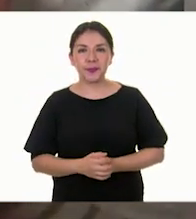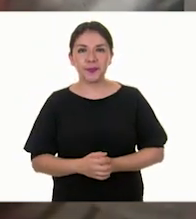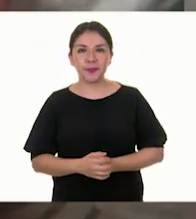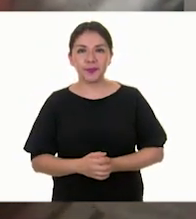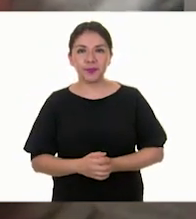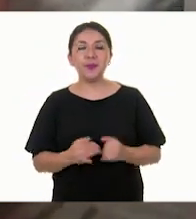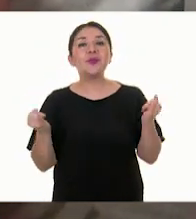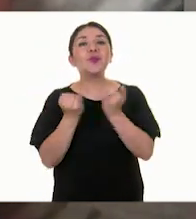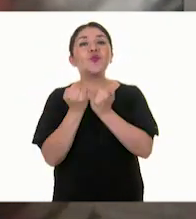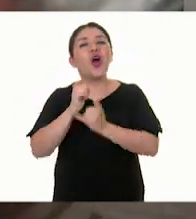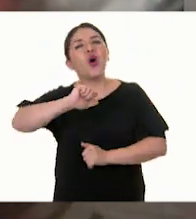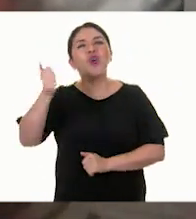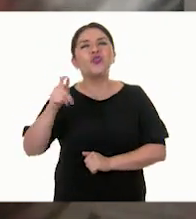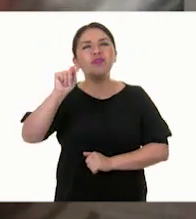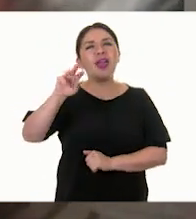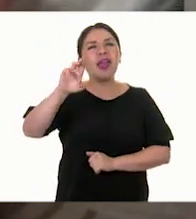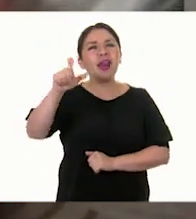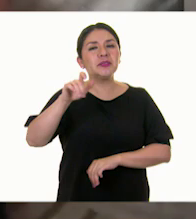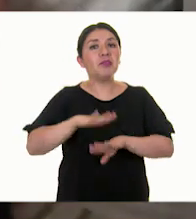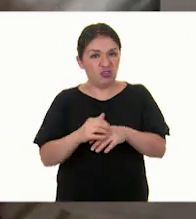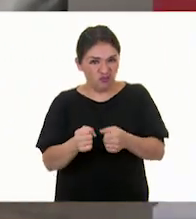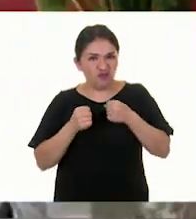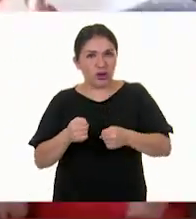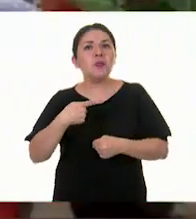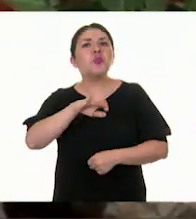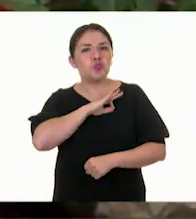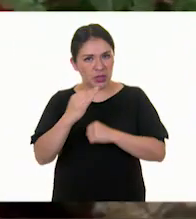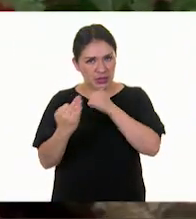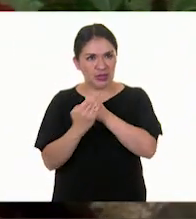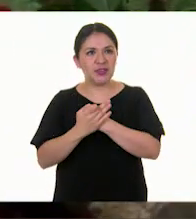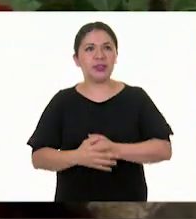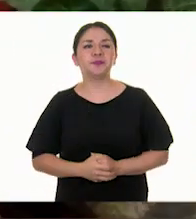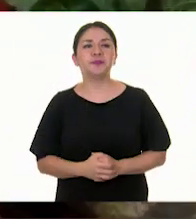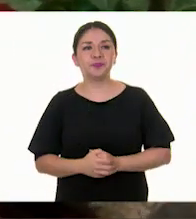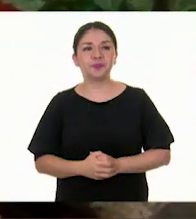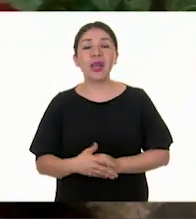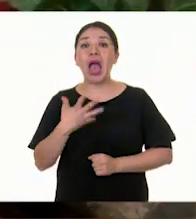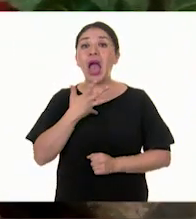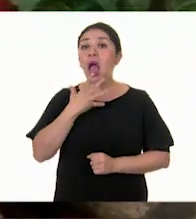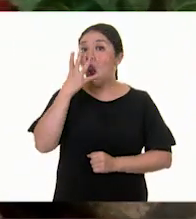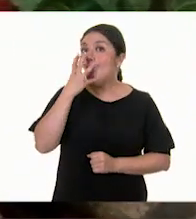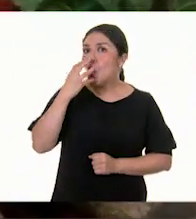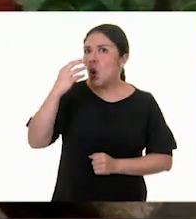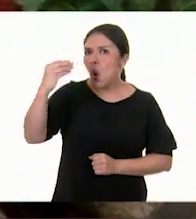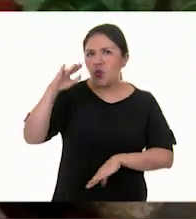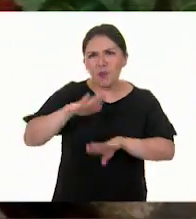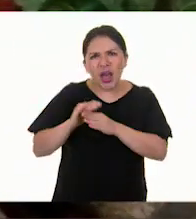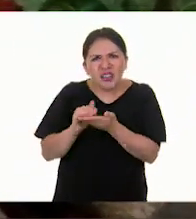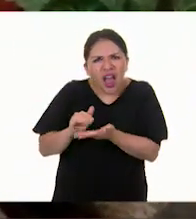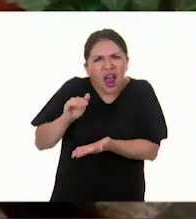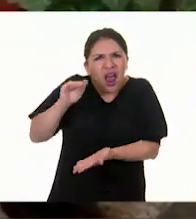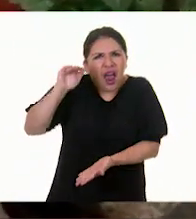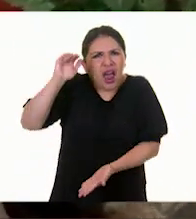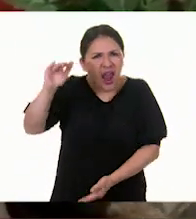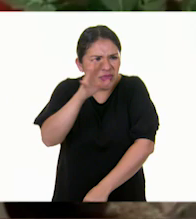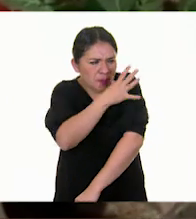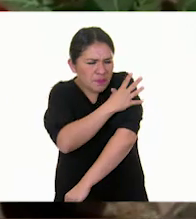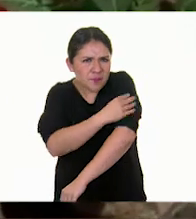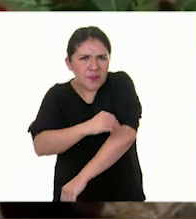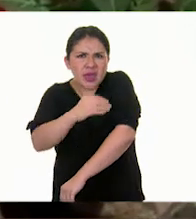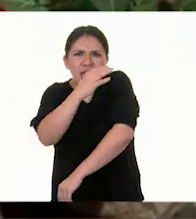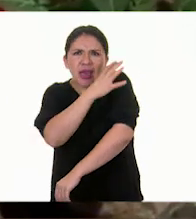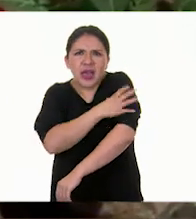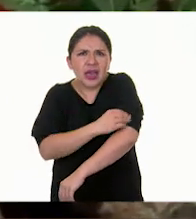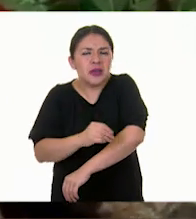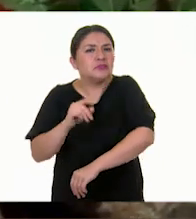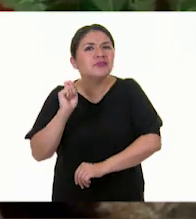Igual que el T-Rex es más fuerte, pero se puede defender de... Llegó el lobo, que era tan grande y rápido que ni siquiera hizo